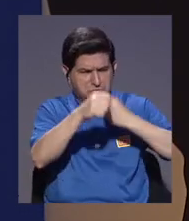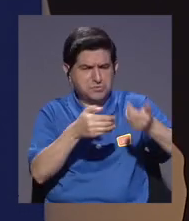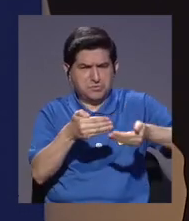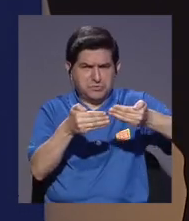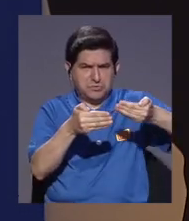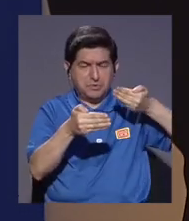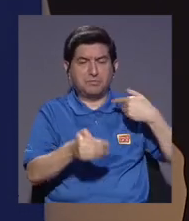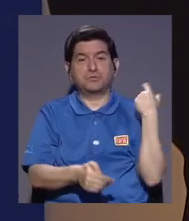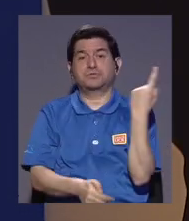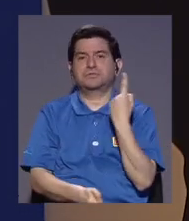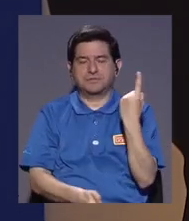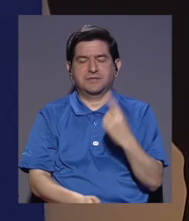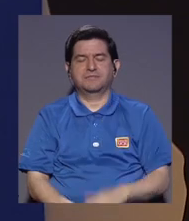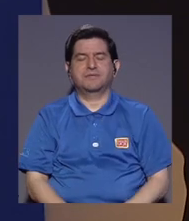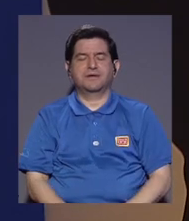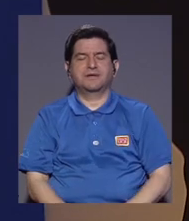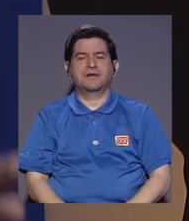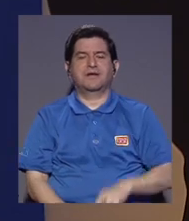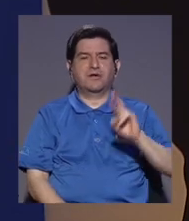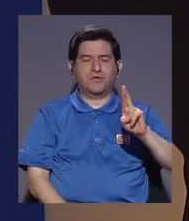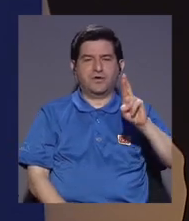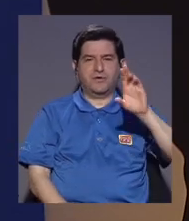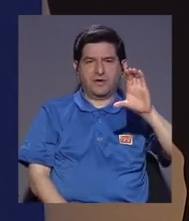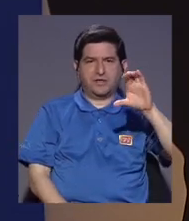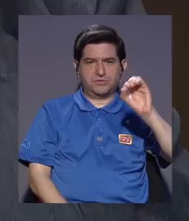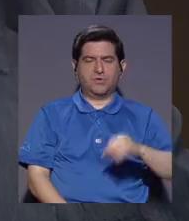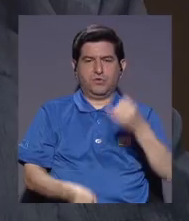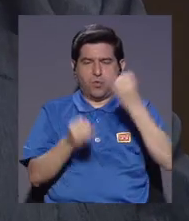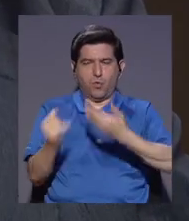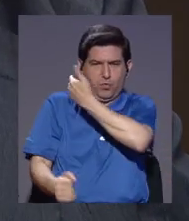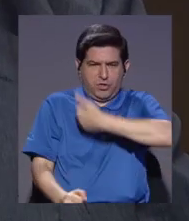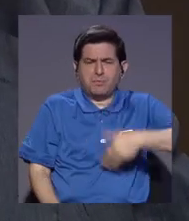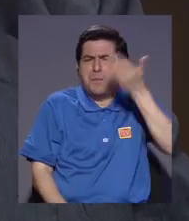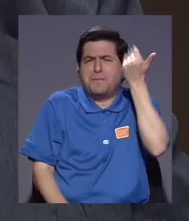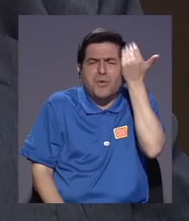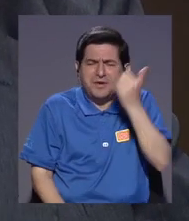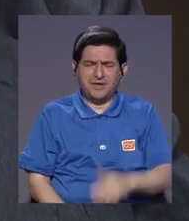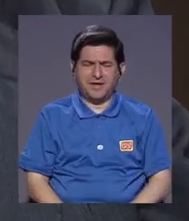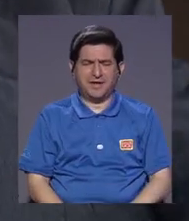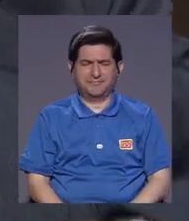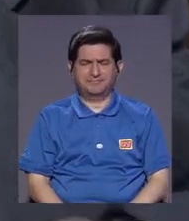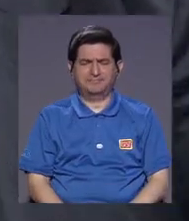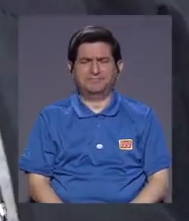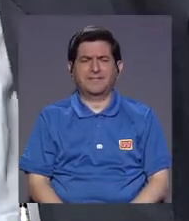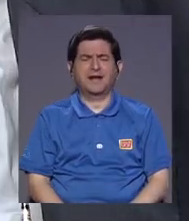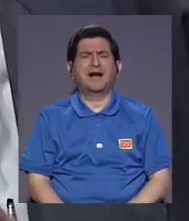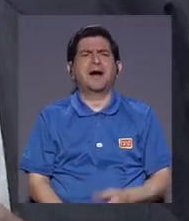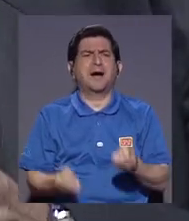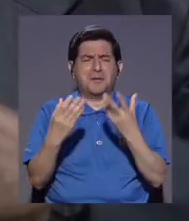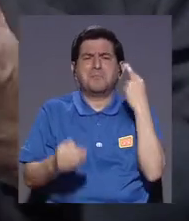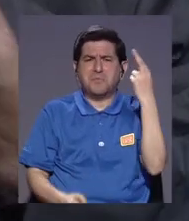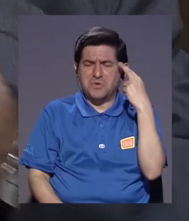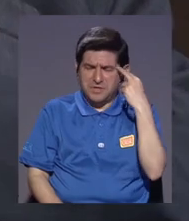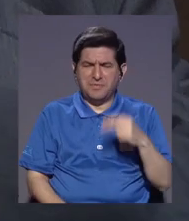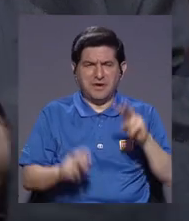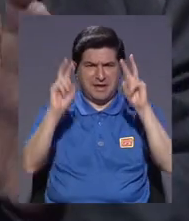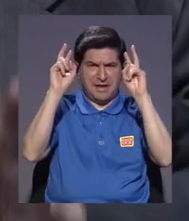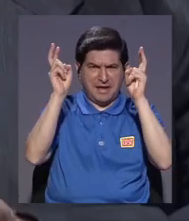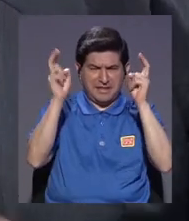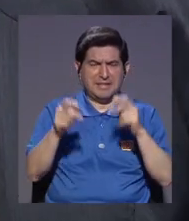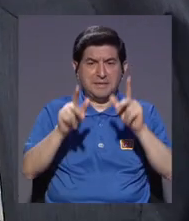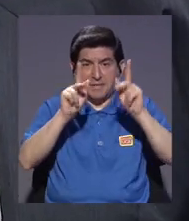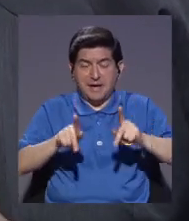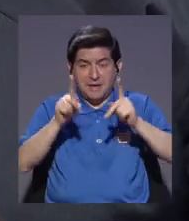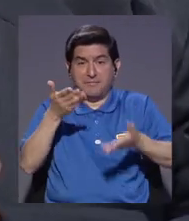últimos años y de siempre carazo el último presidente porque muchísimas razones el tec el título ha causado cierto